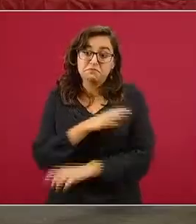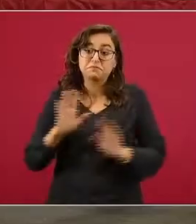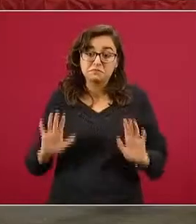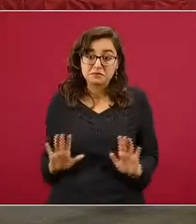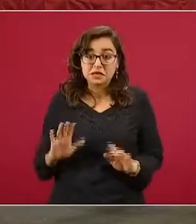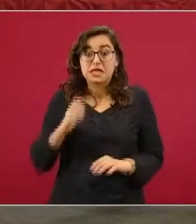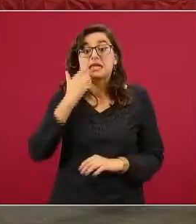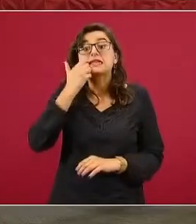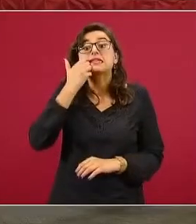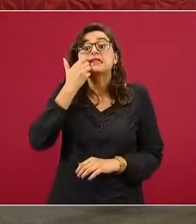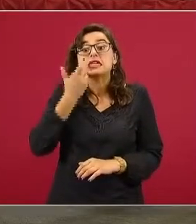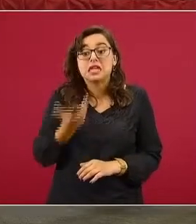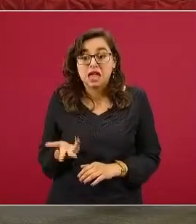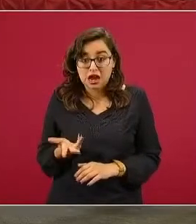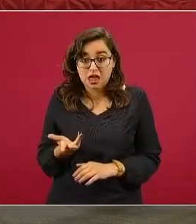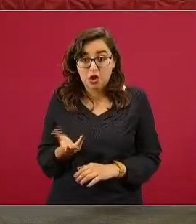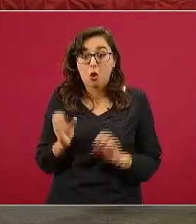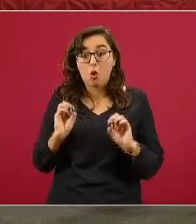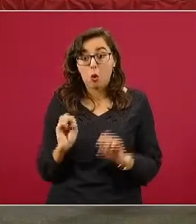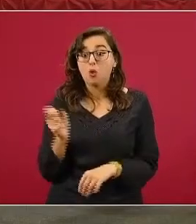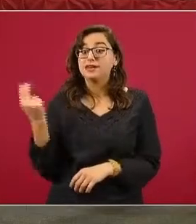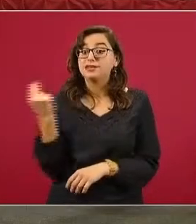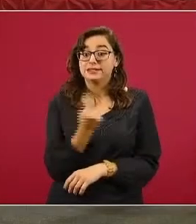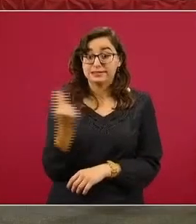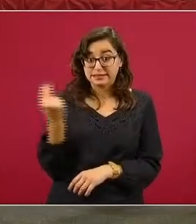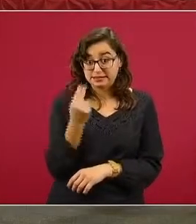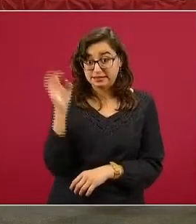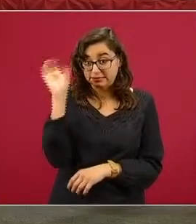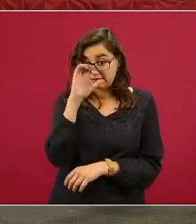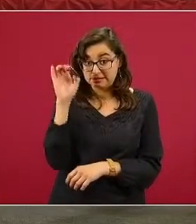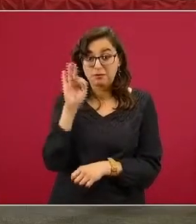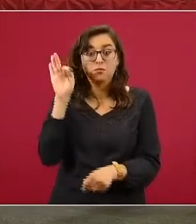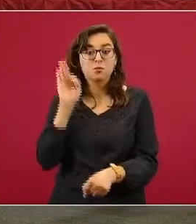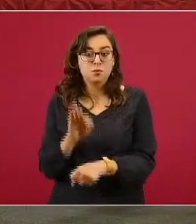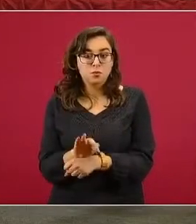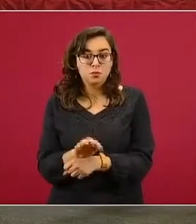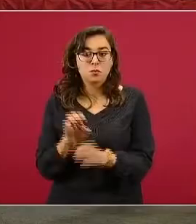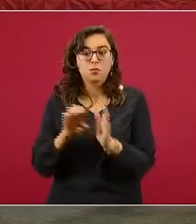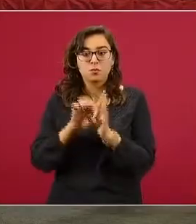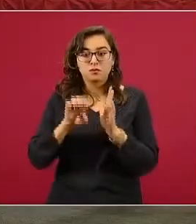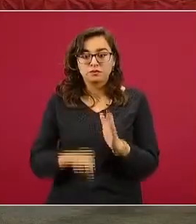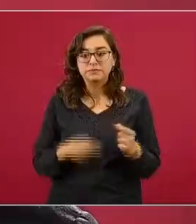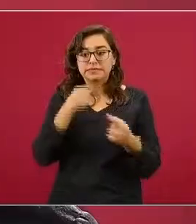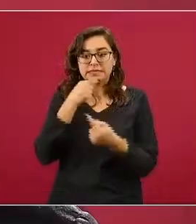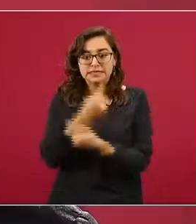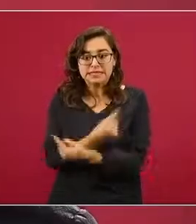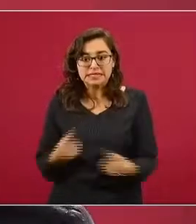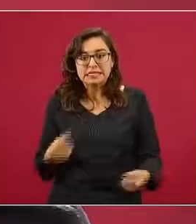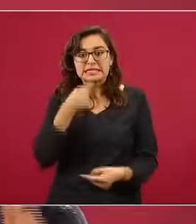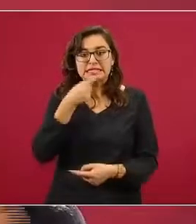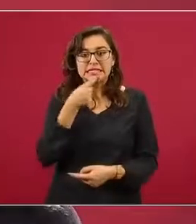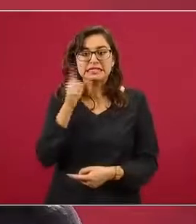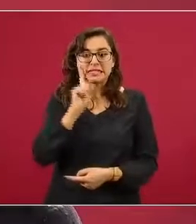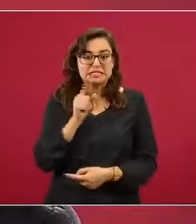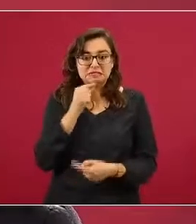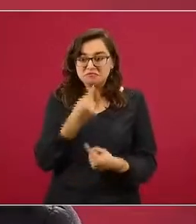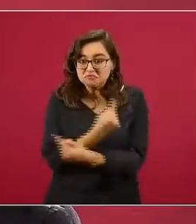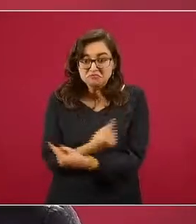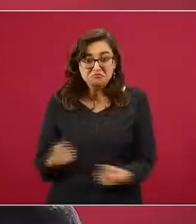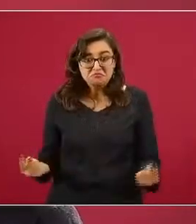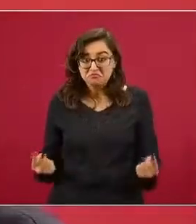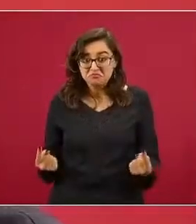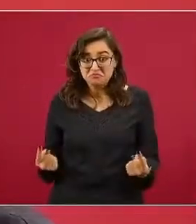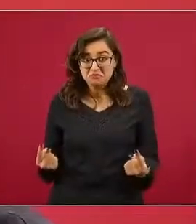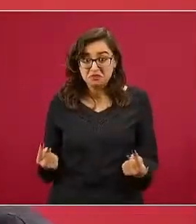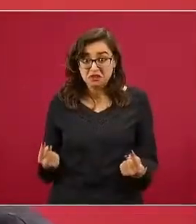requieran científicamente ser protegidos, ¿no? Por ejemplo, los niños y niñas, no necesariamente vamos